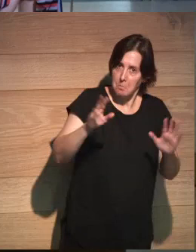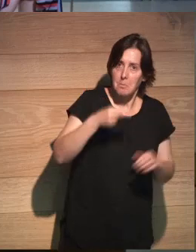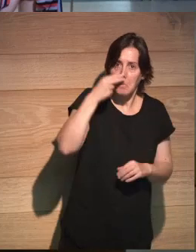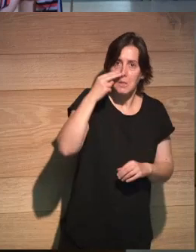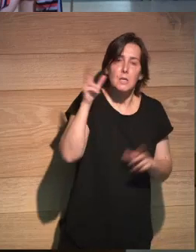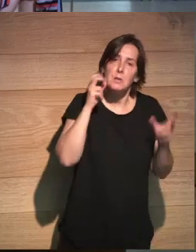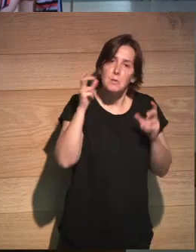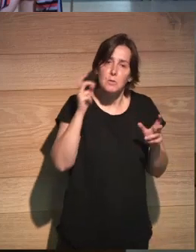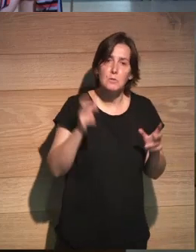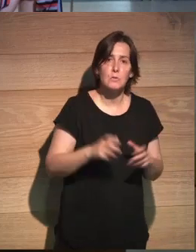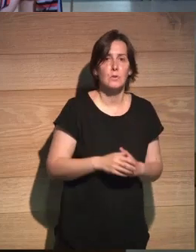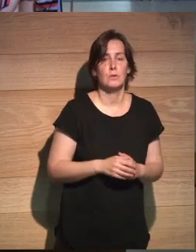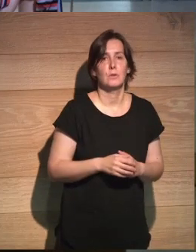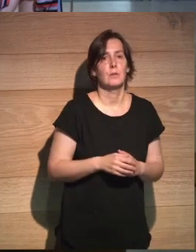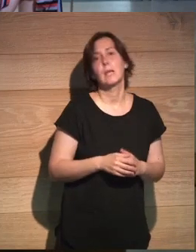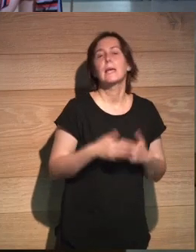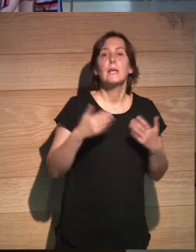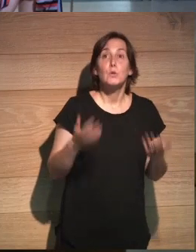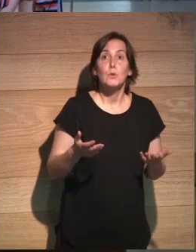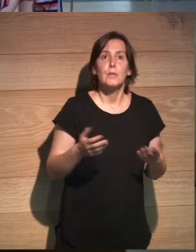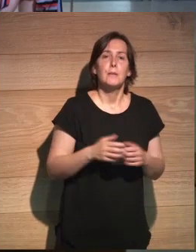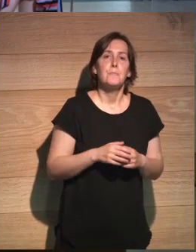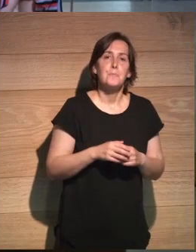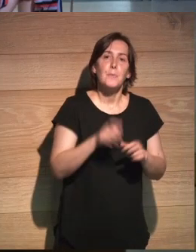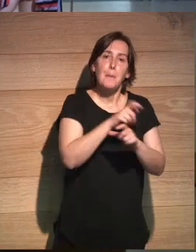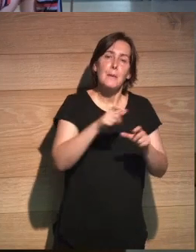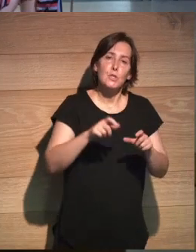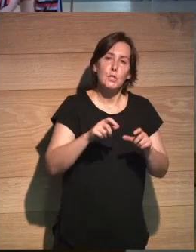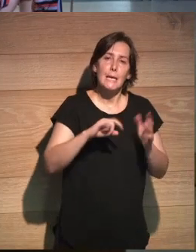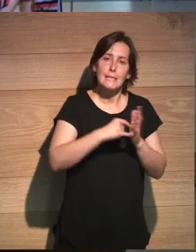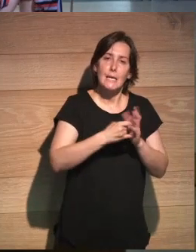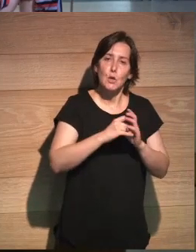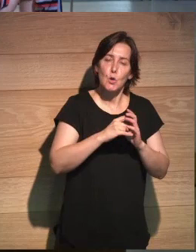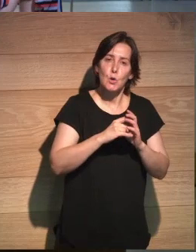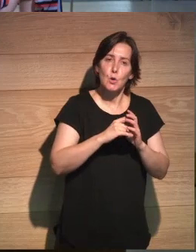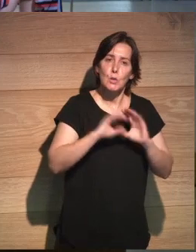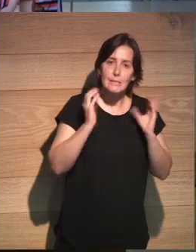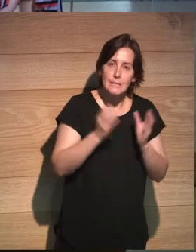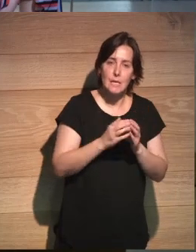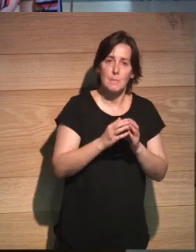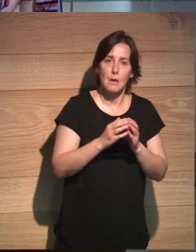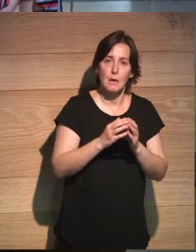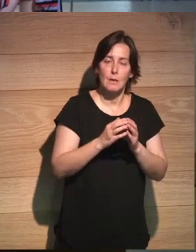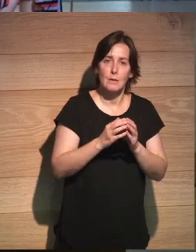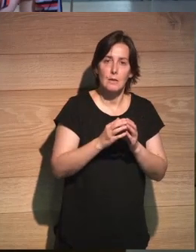interesar. Y esta gente sale de un entorno, sale de este ecosistema al que me refiero, donde ha estado